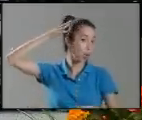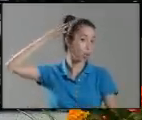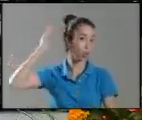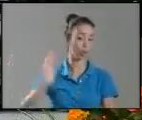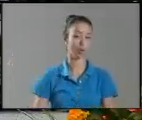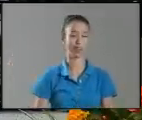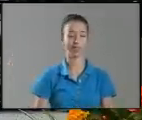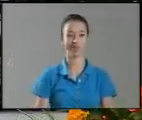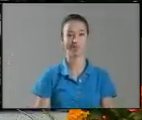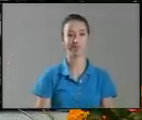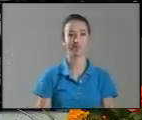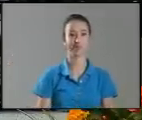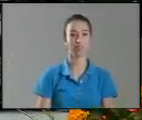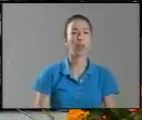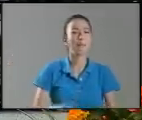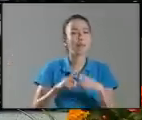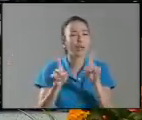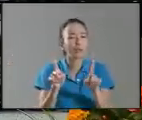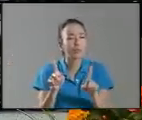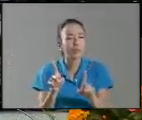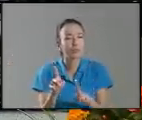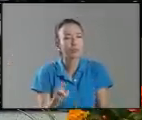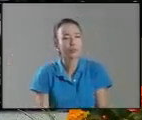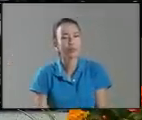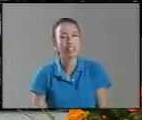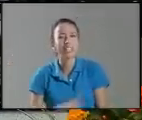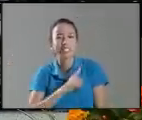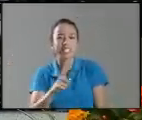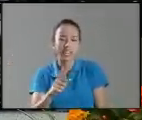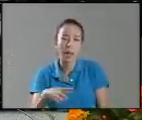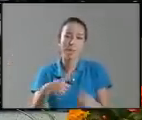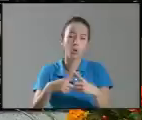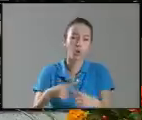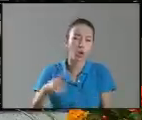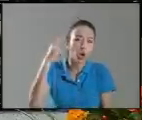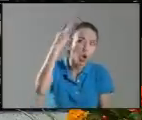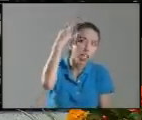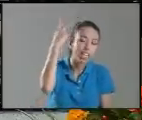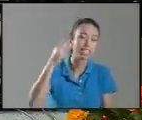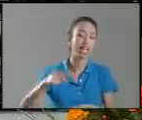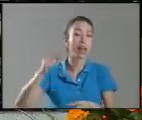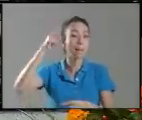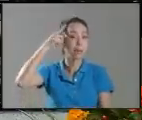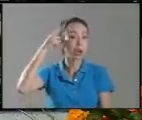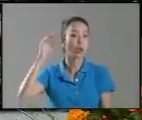plano, hermano, mire cómo se corta el pelo.